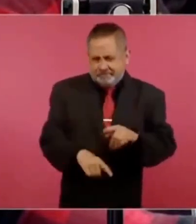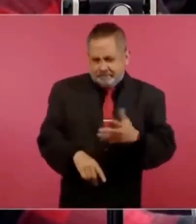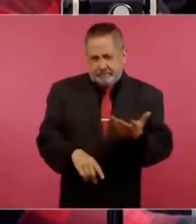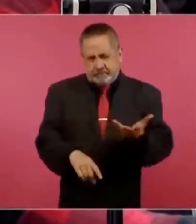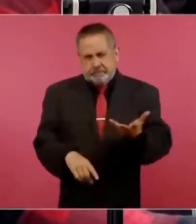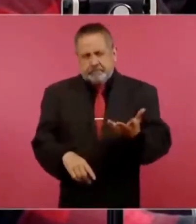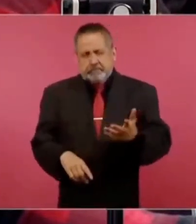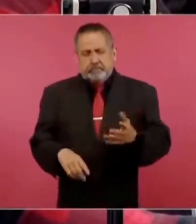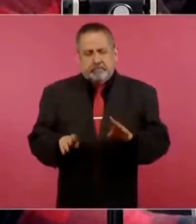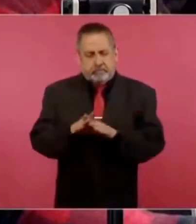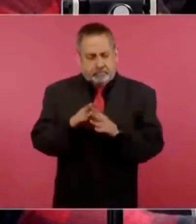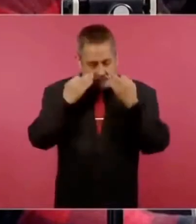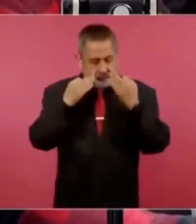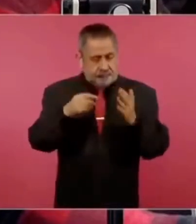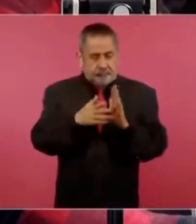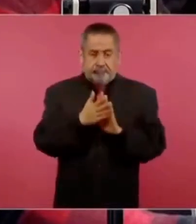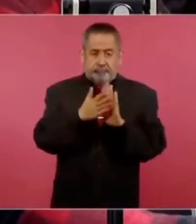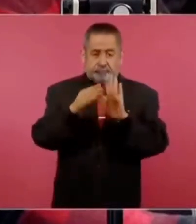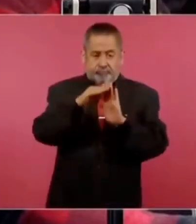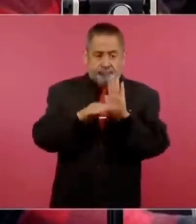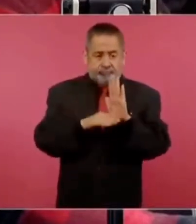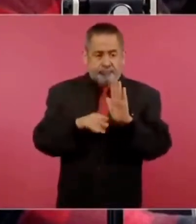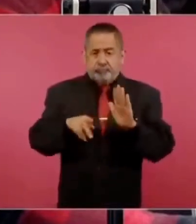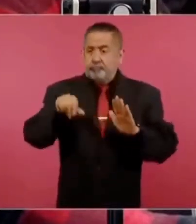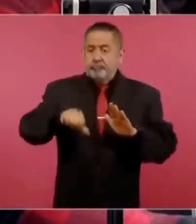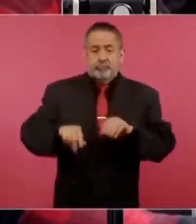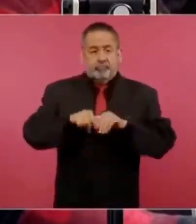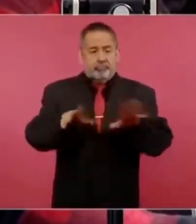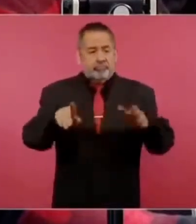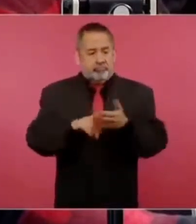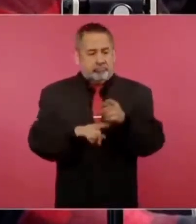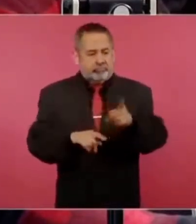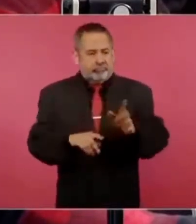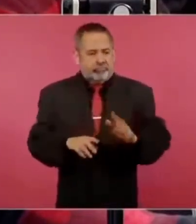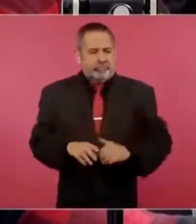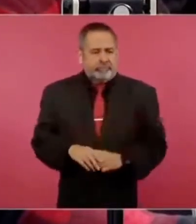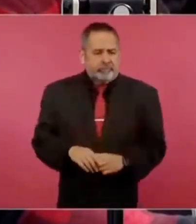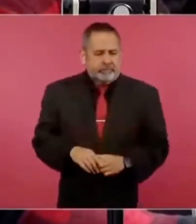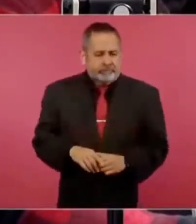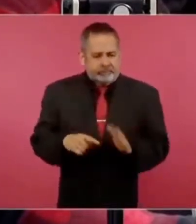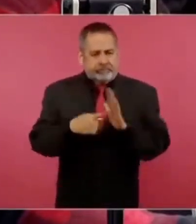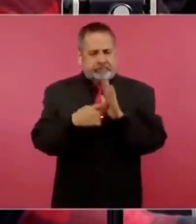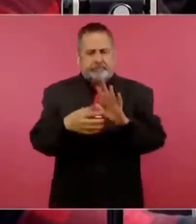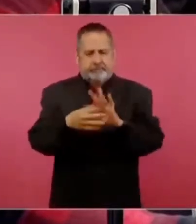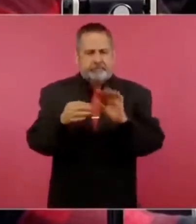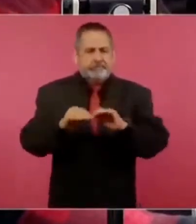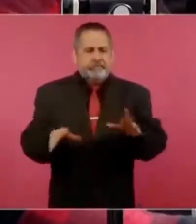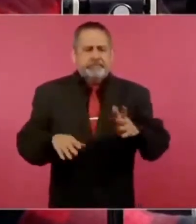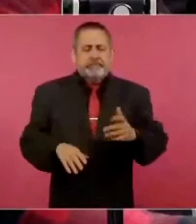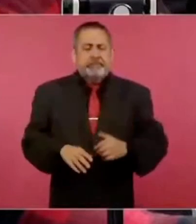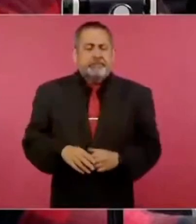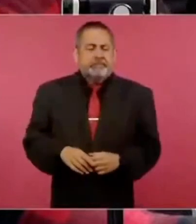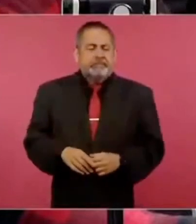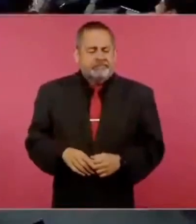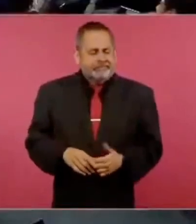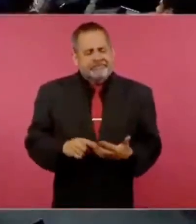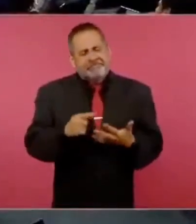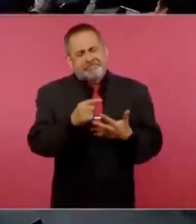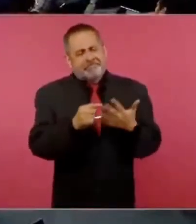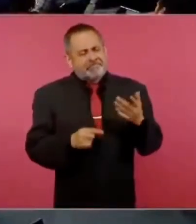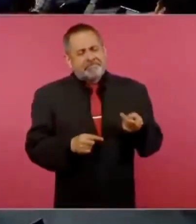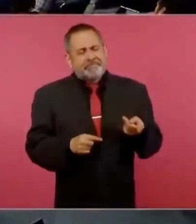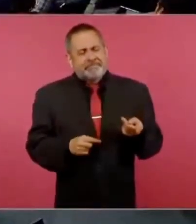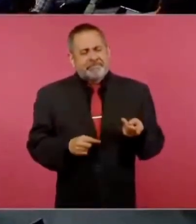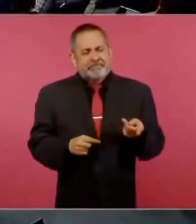pues lo podemos constatar aquí en la portada de Diario Basta, aquí la muestro. Todo esto